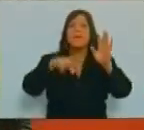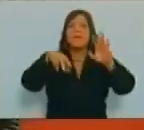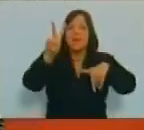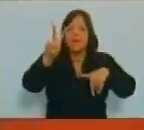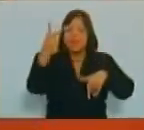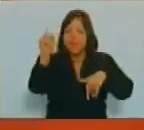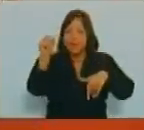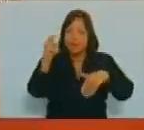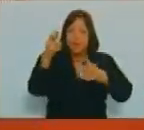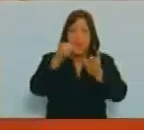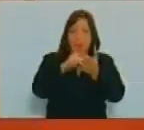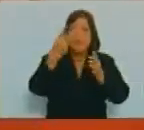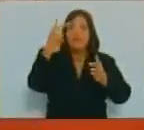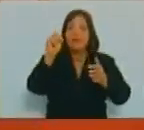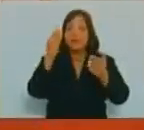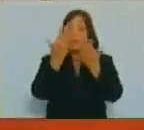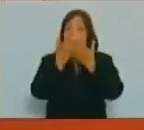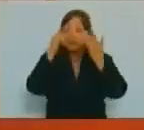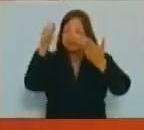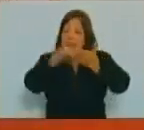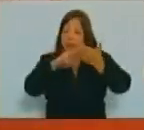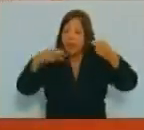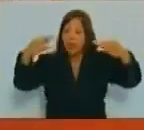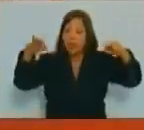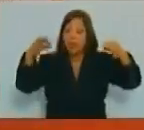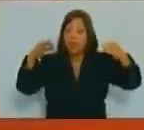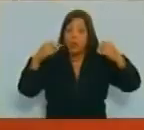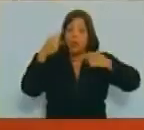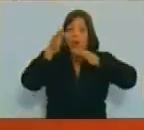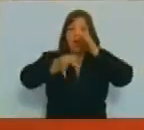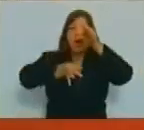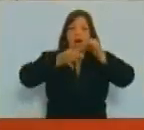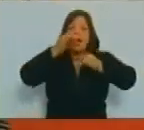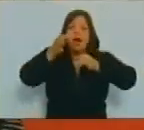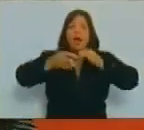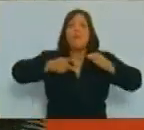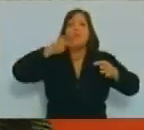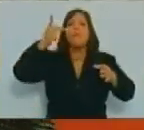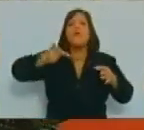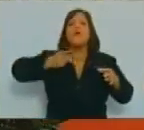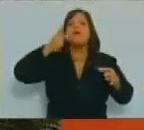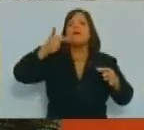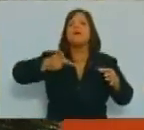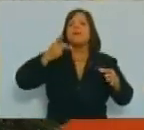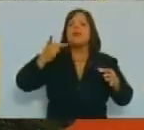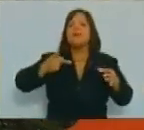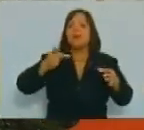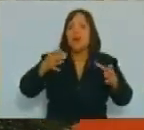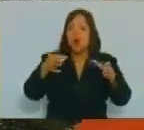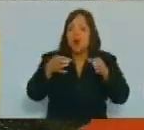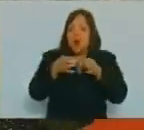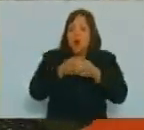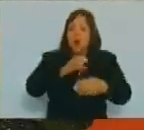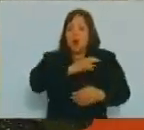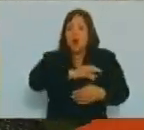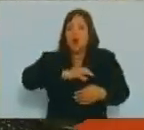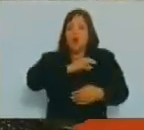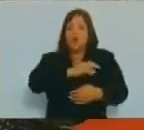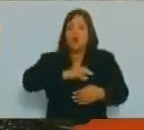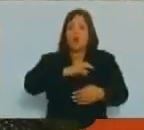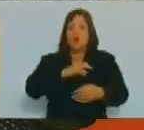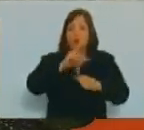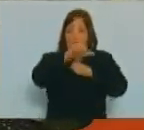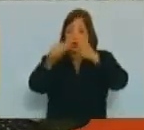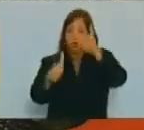documento que hay que saberlo leer se expresa en la política que en una comisión del congreso lo una